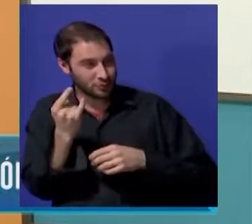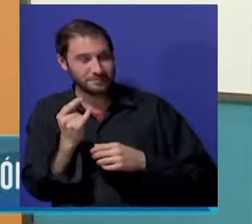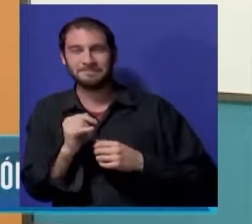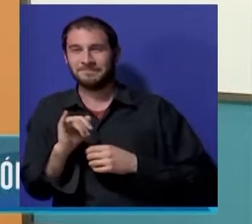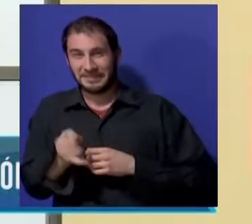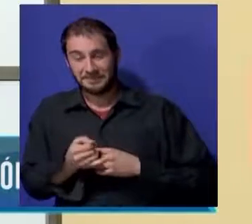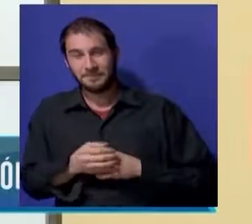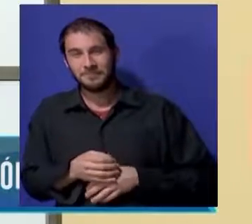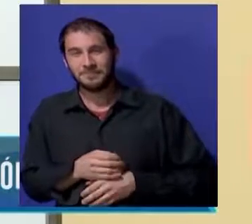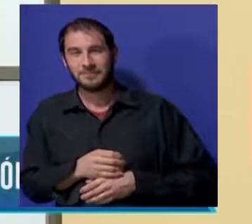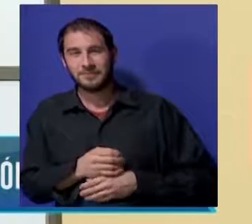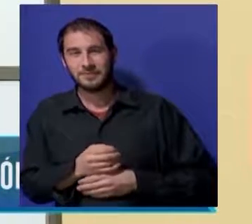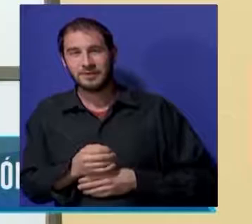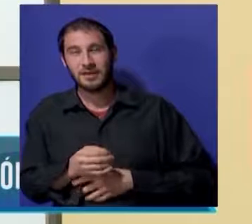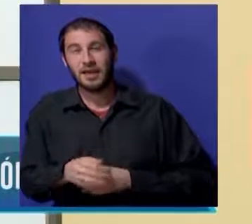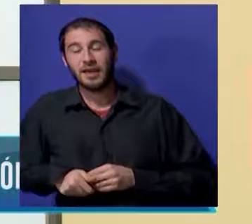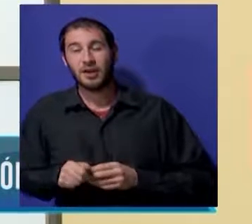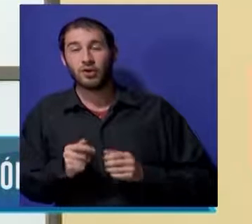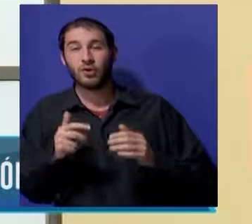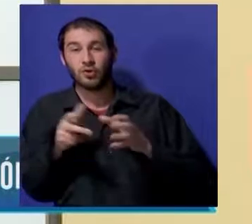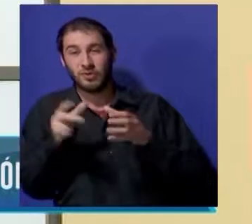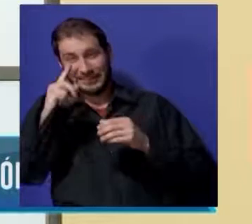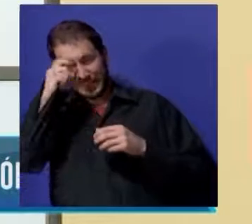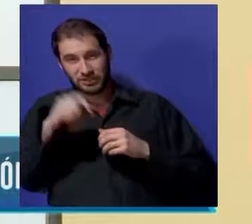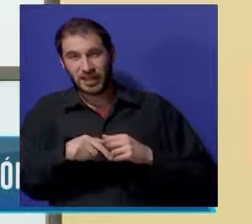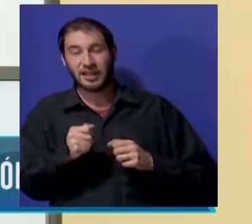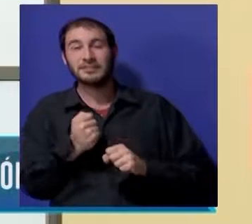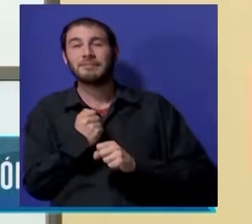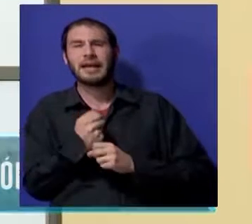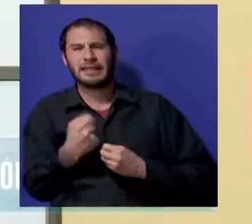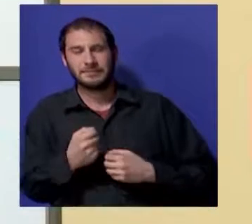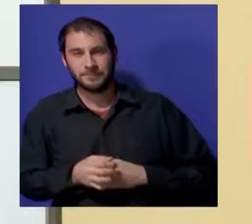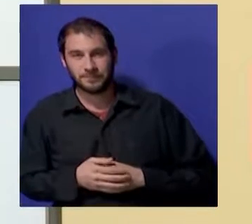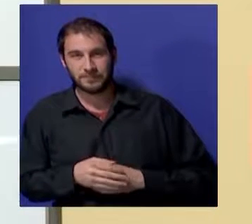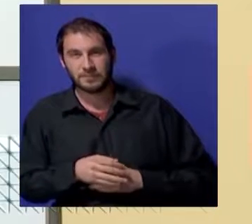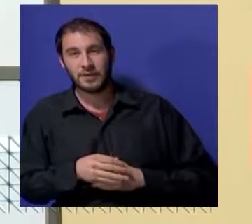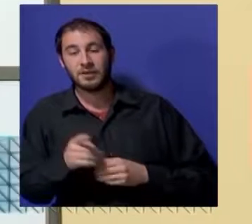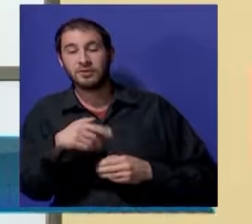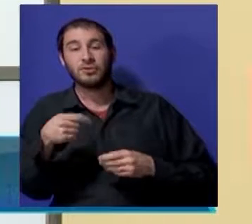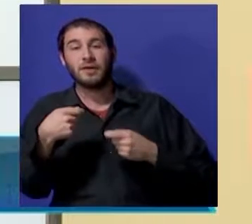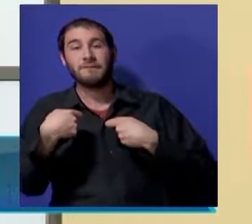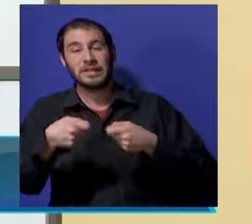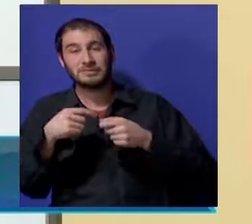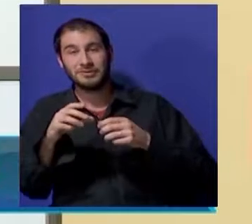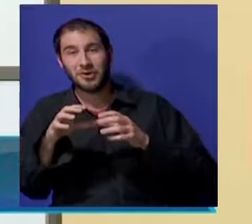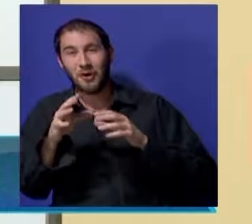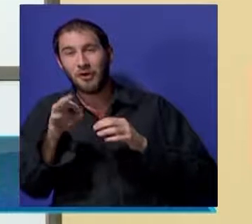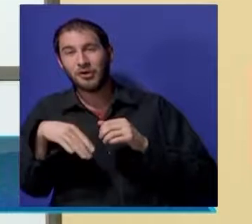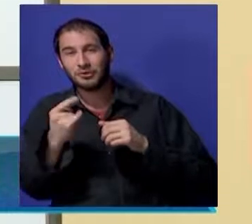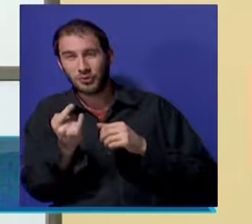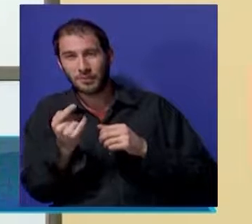así. Chequeado es una organización nacional que está trabajando con financiamiento de Naciones Unidas